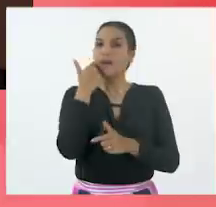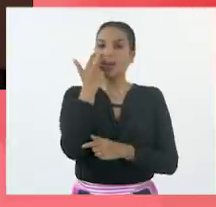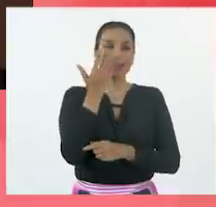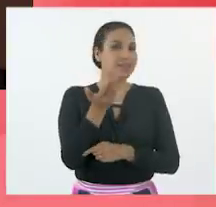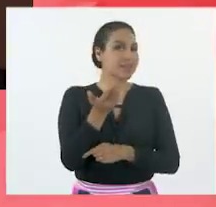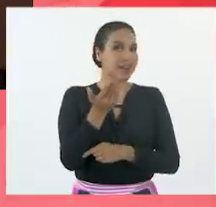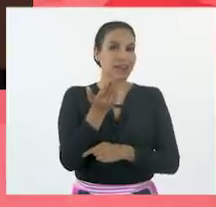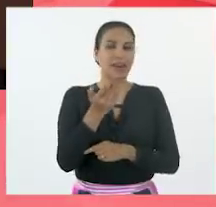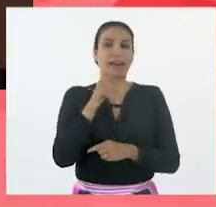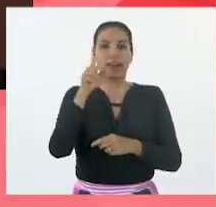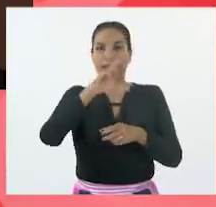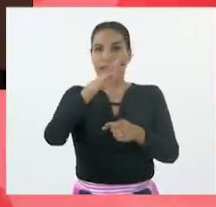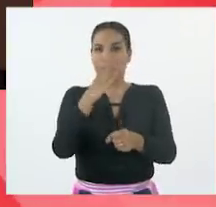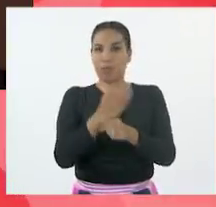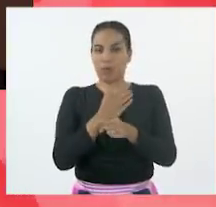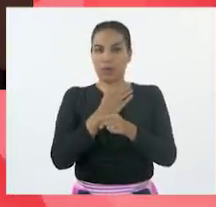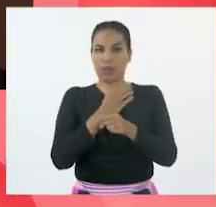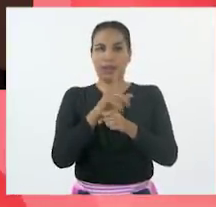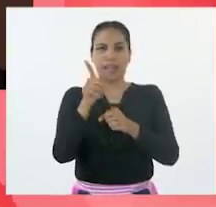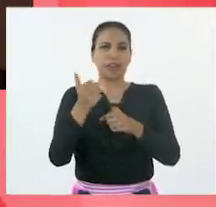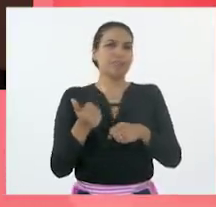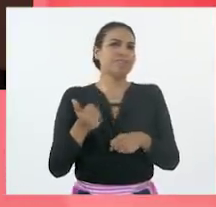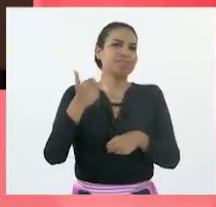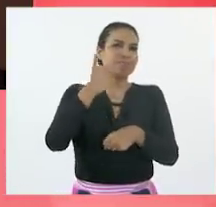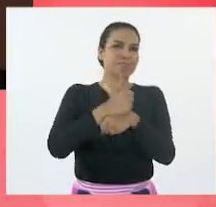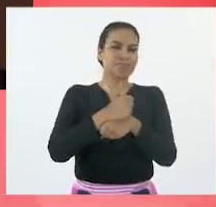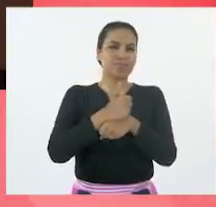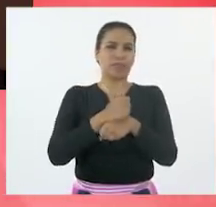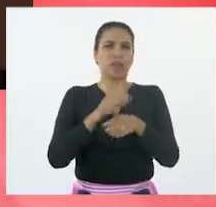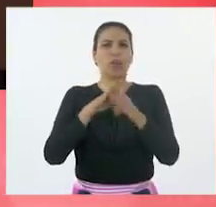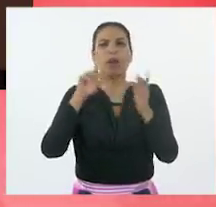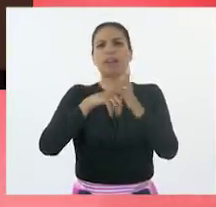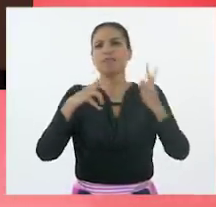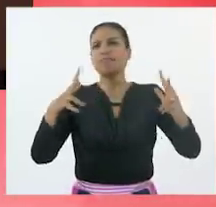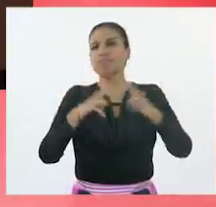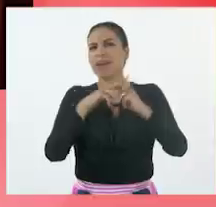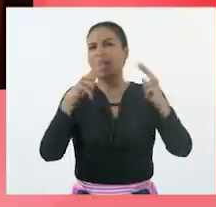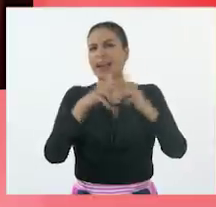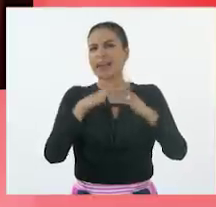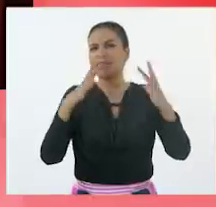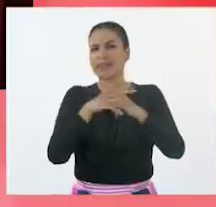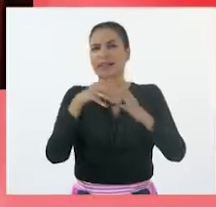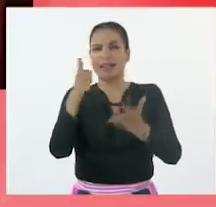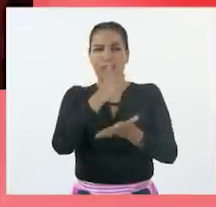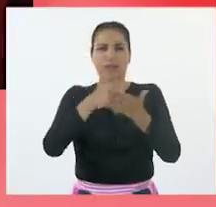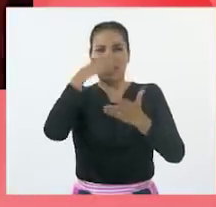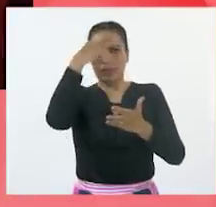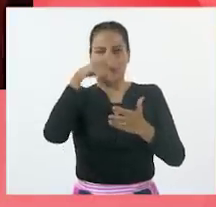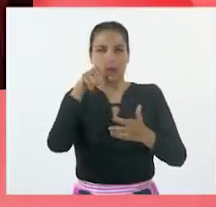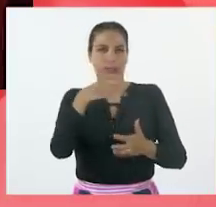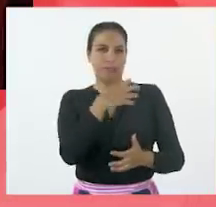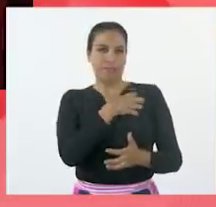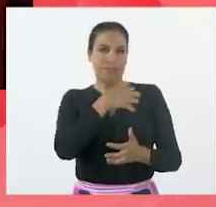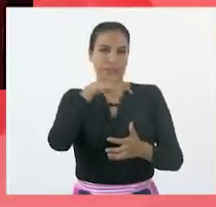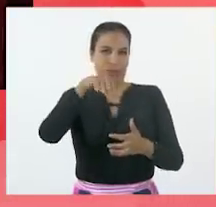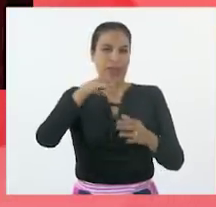quisieron que la República los tomara a sangre y fuego en la Ciudad de México, capital del imperio,